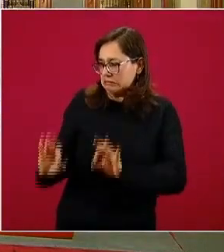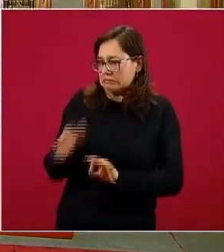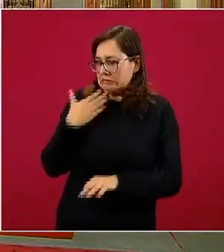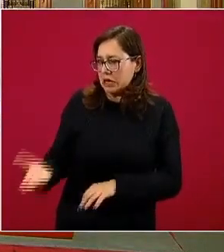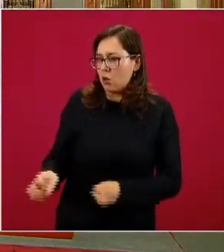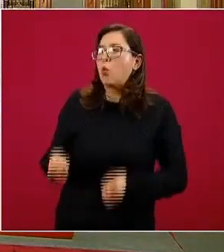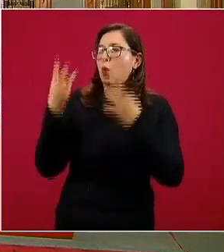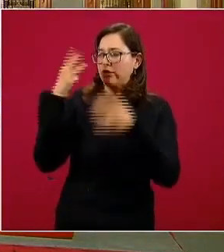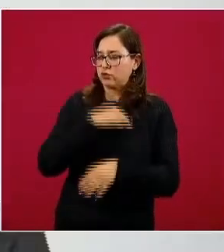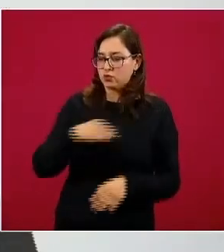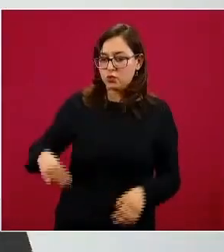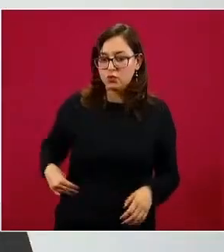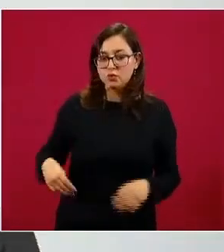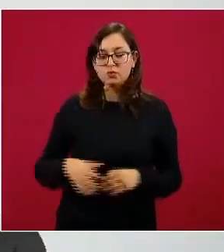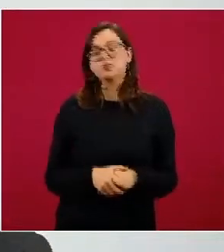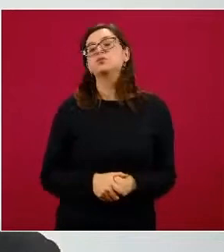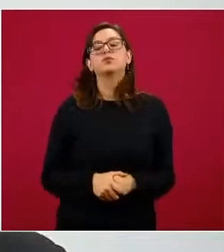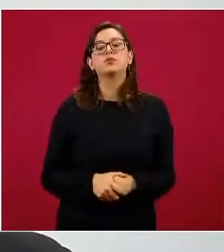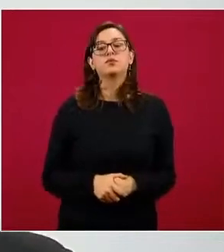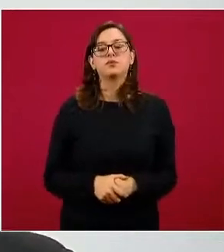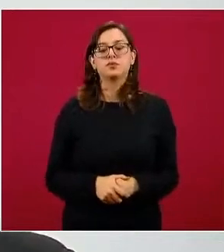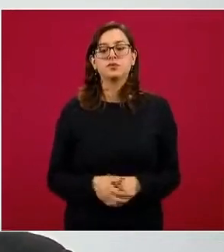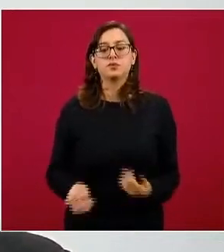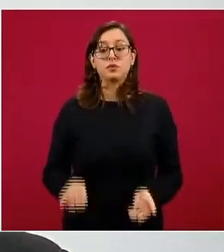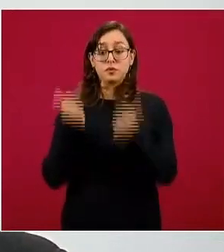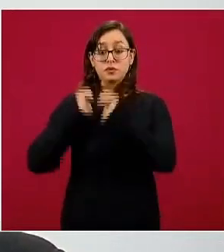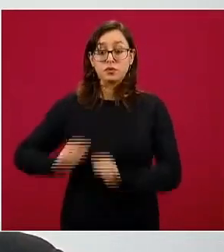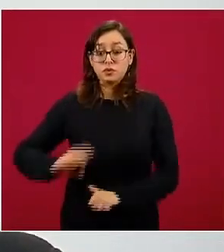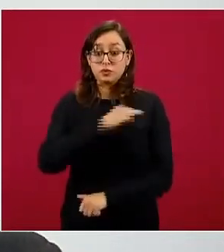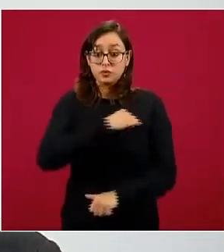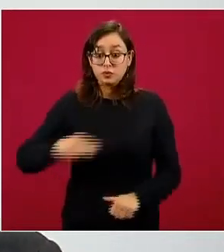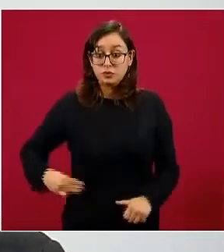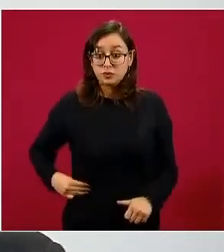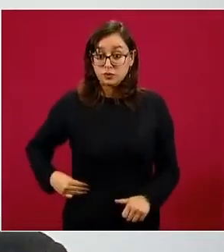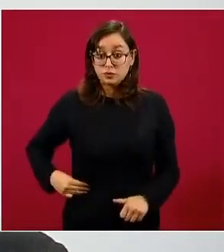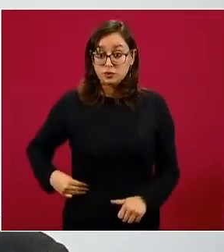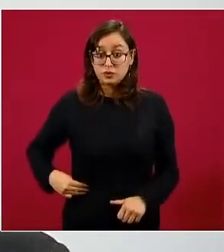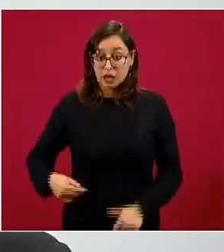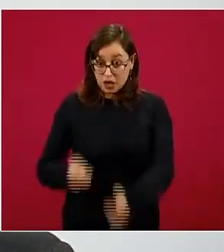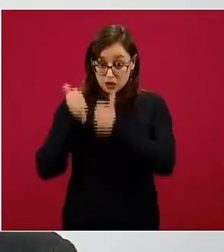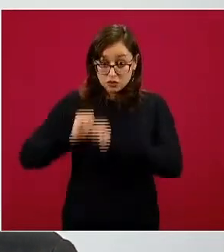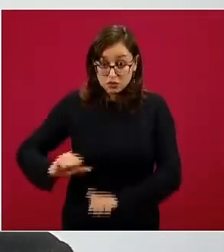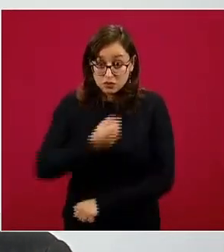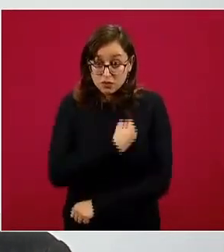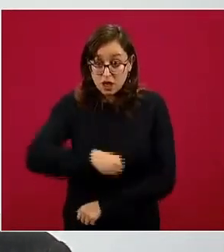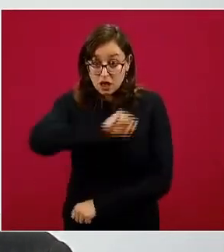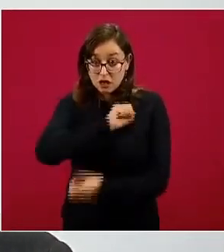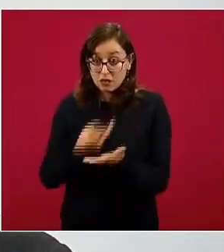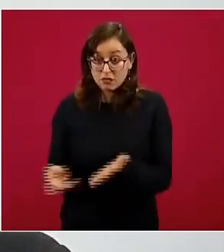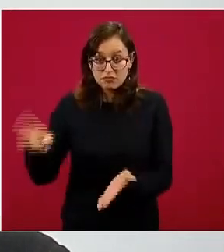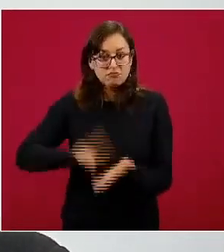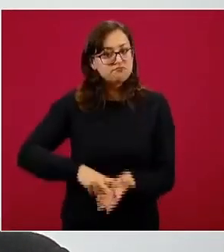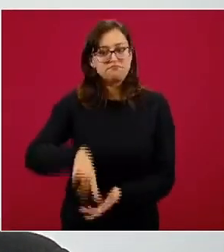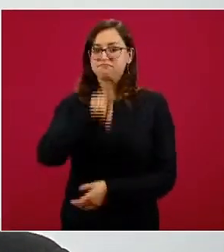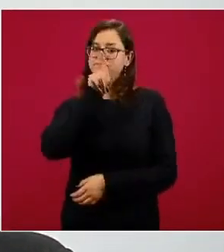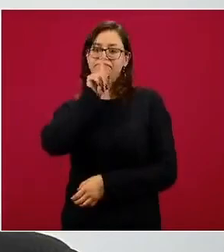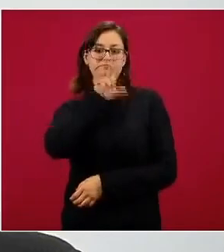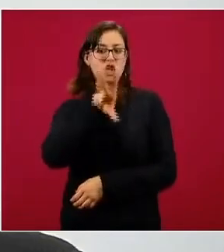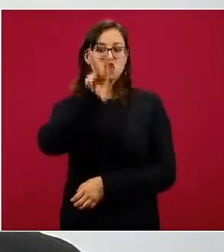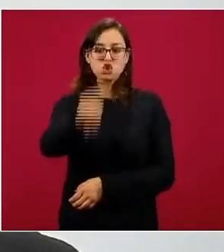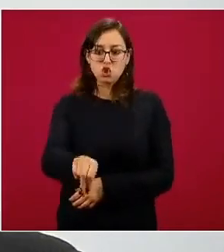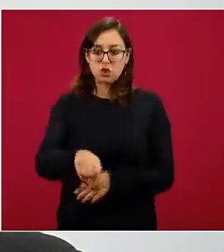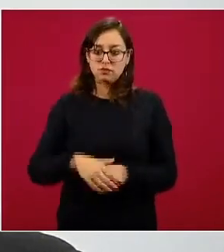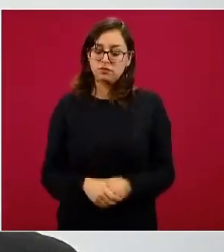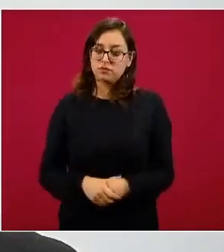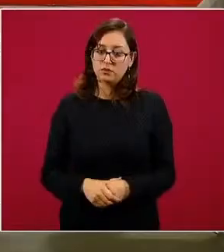Las autoridades municipales no son autoridades sanitarias, debe quedar muy claro eso. Por lo tanto, sus atribuciones